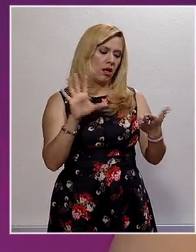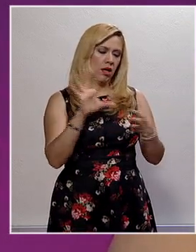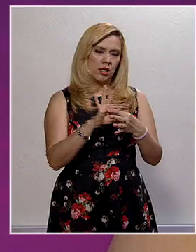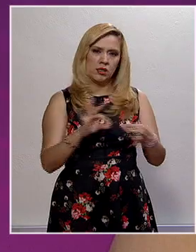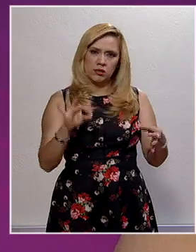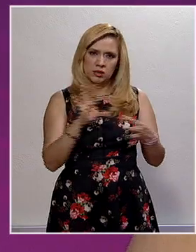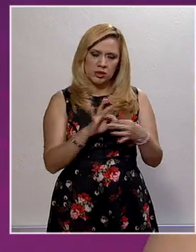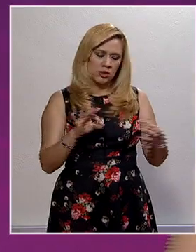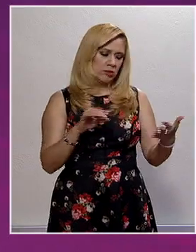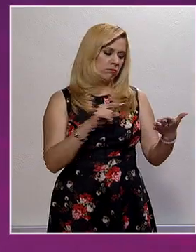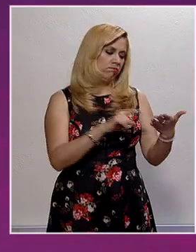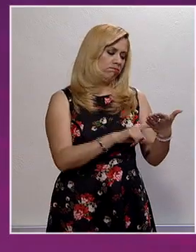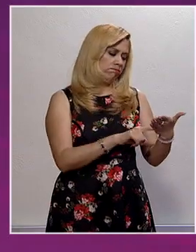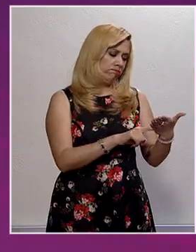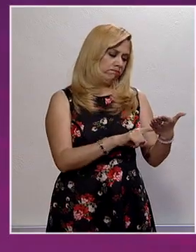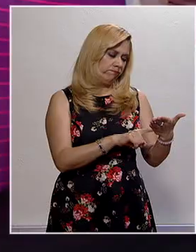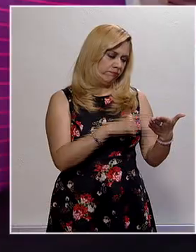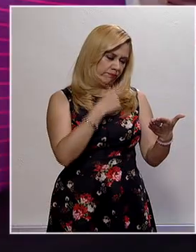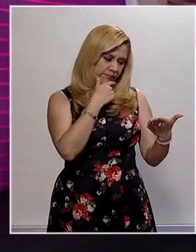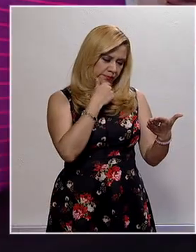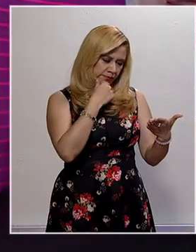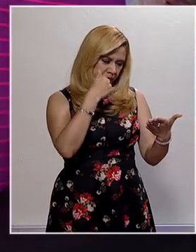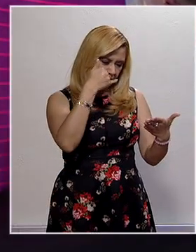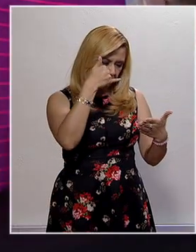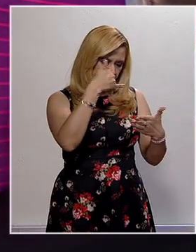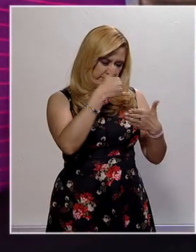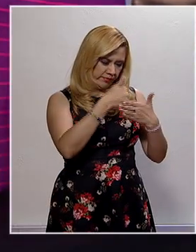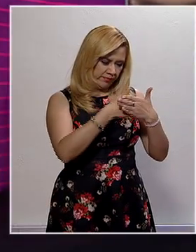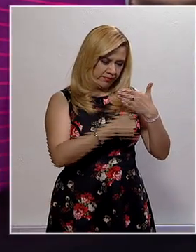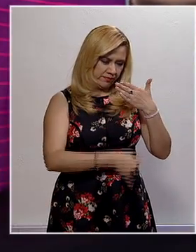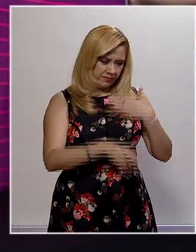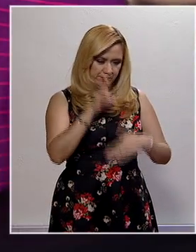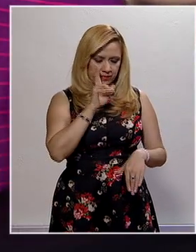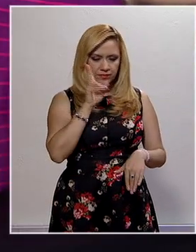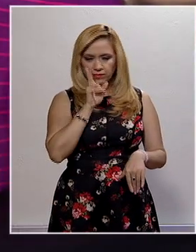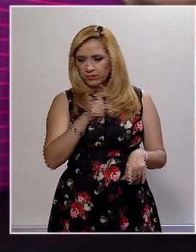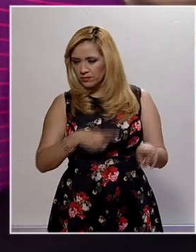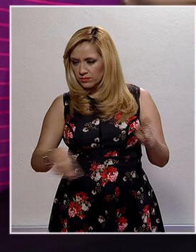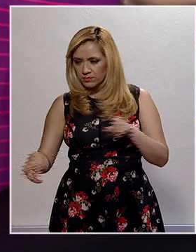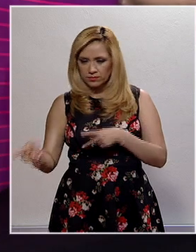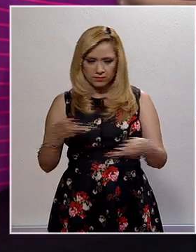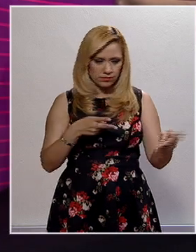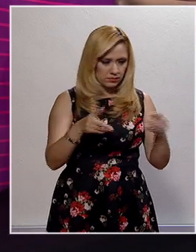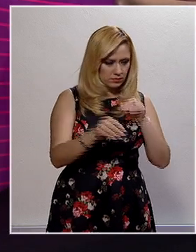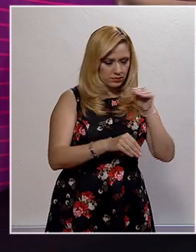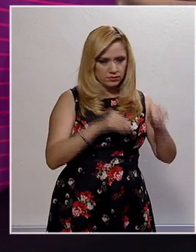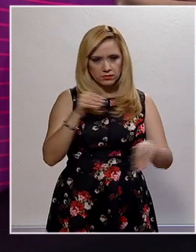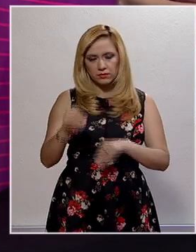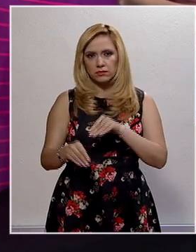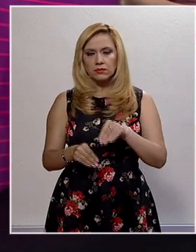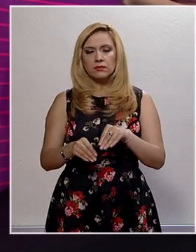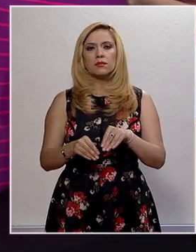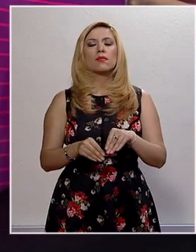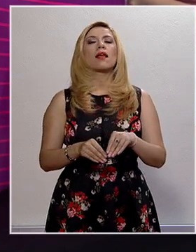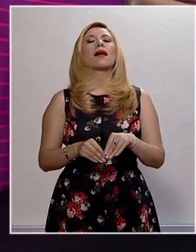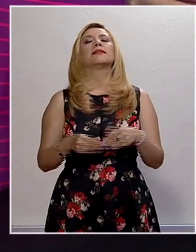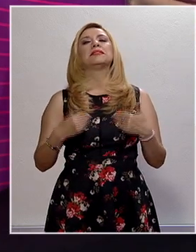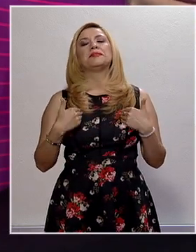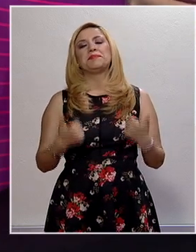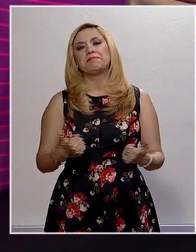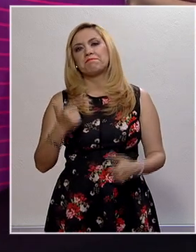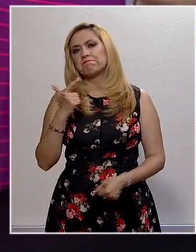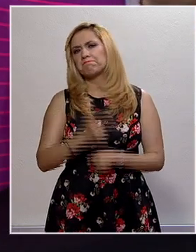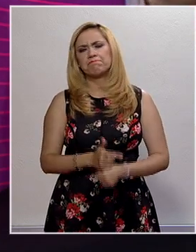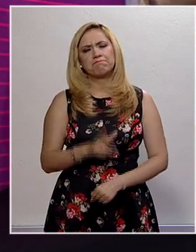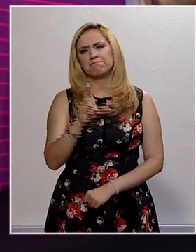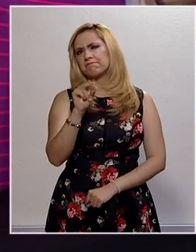sistemática, hizo una interpretación teleológica e incluso vio los trabajos preparatorios de la Convención de Belém do Pará y llegó a la conclusión de que